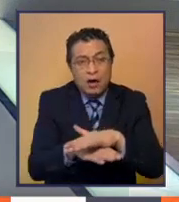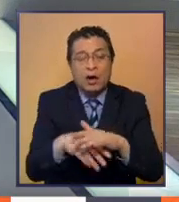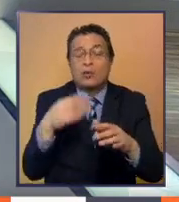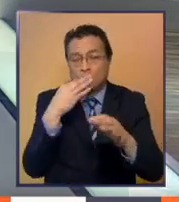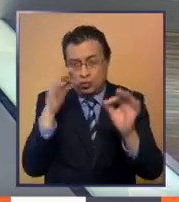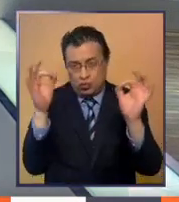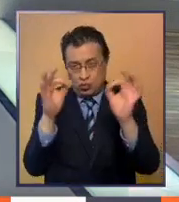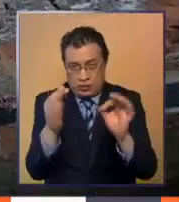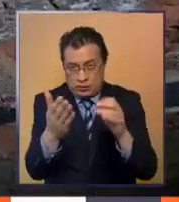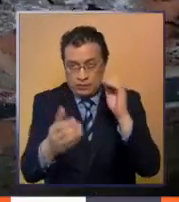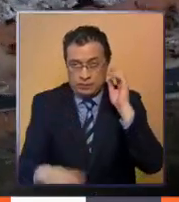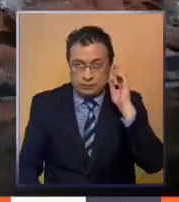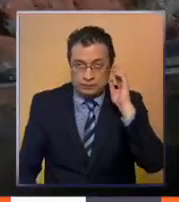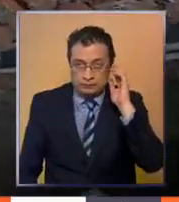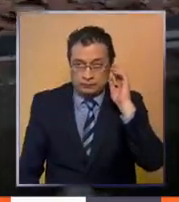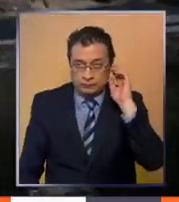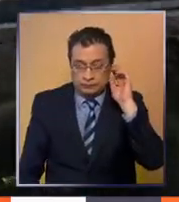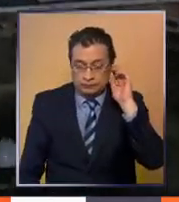nos cuenta.